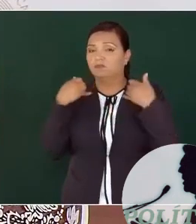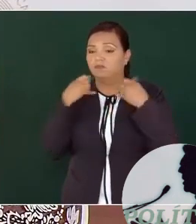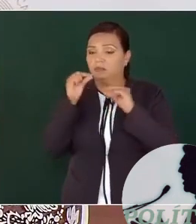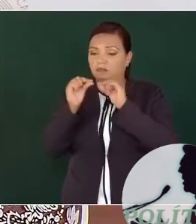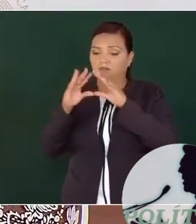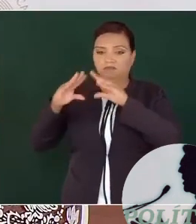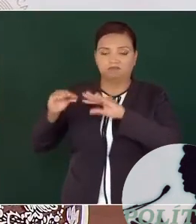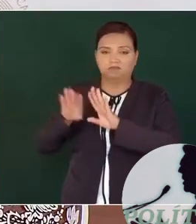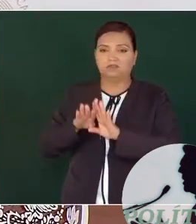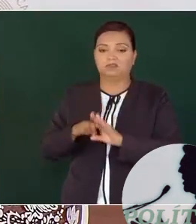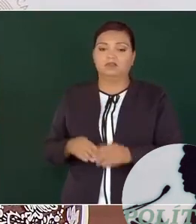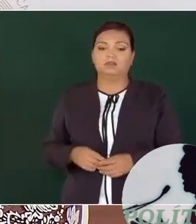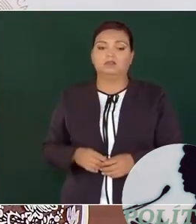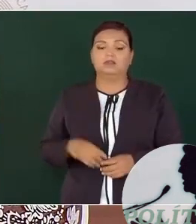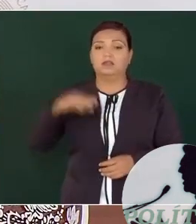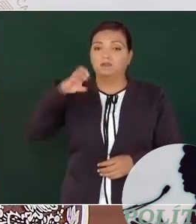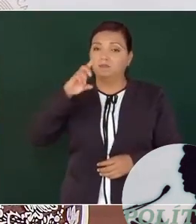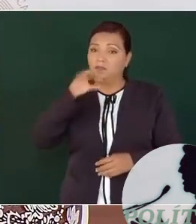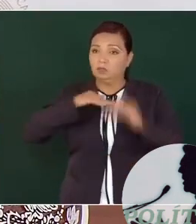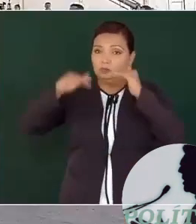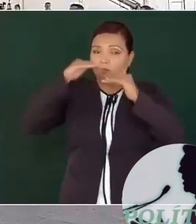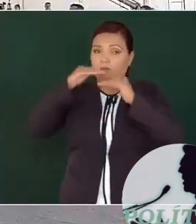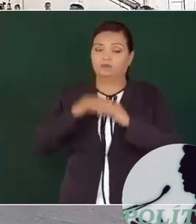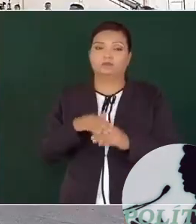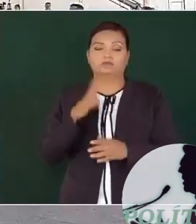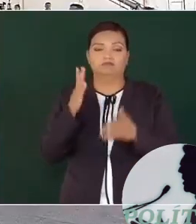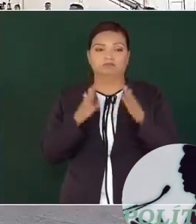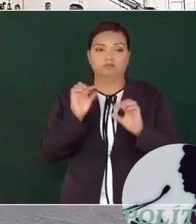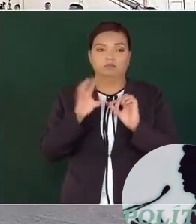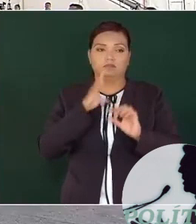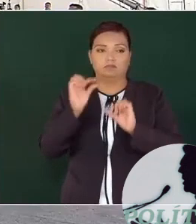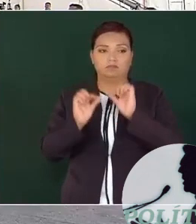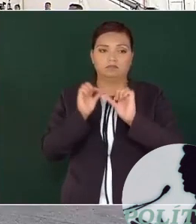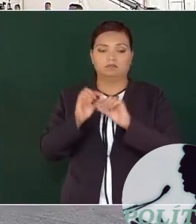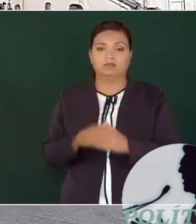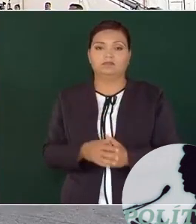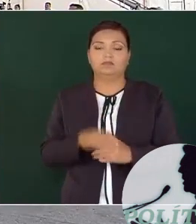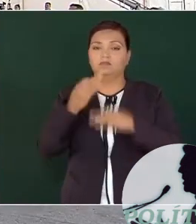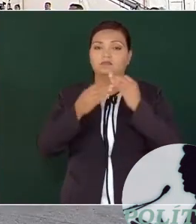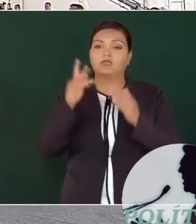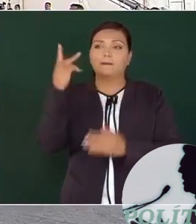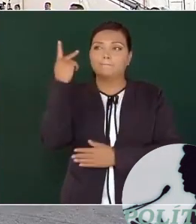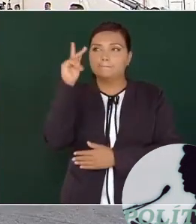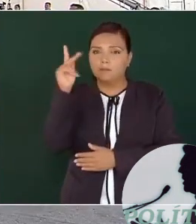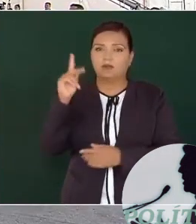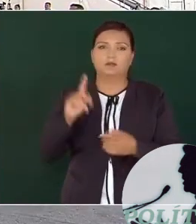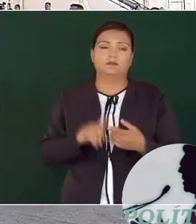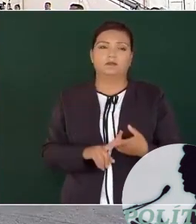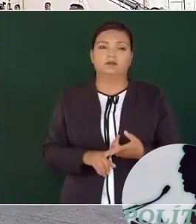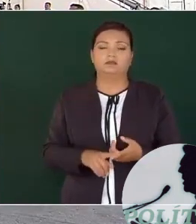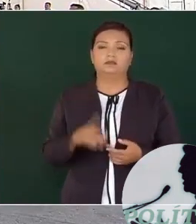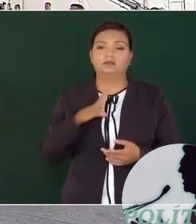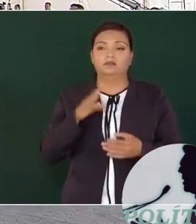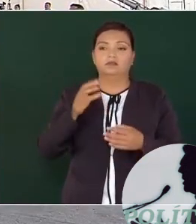en el nivel medio superior, en las preparatorias,